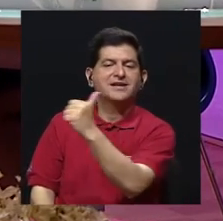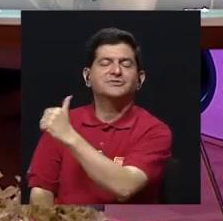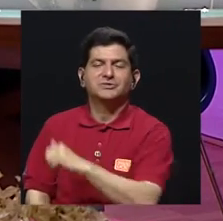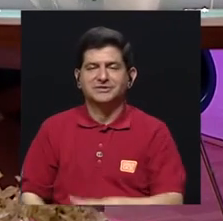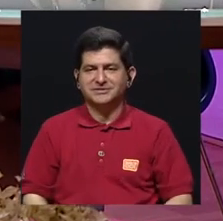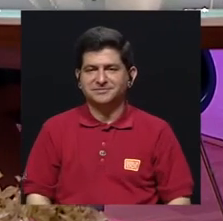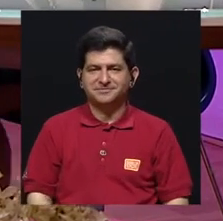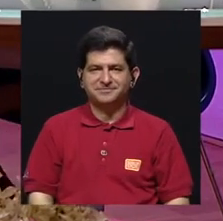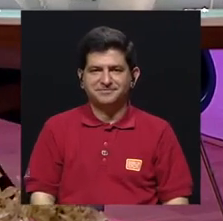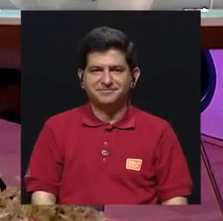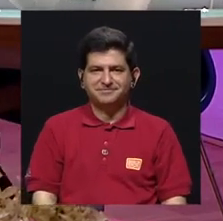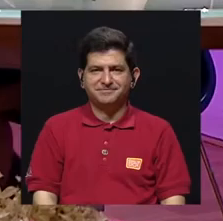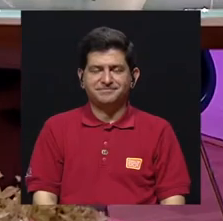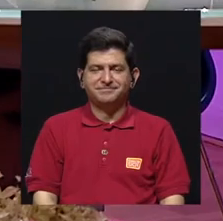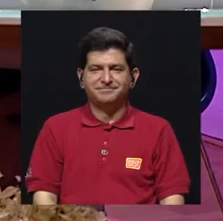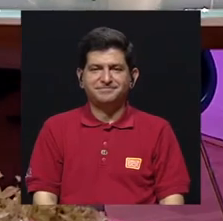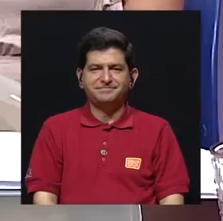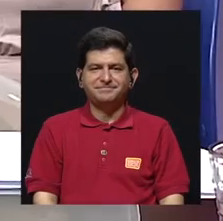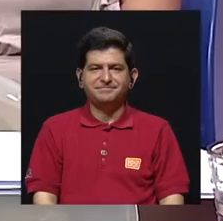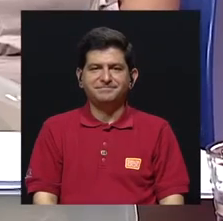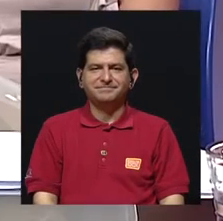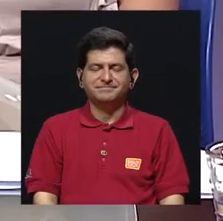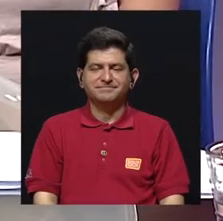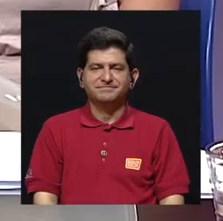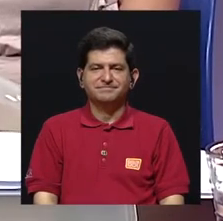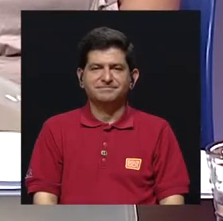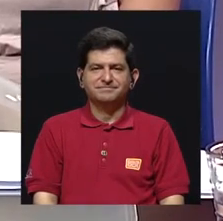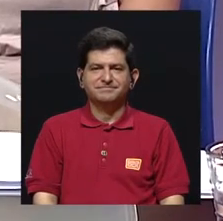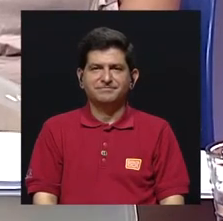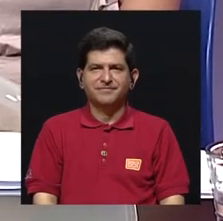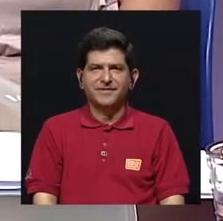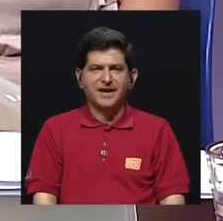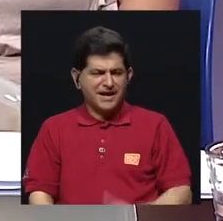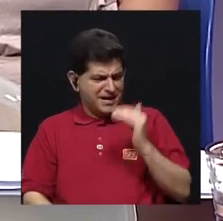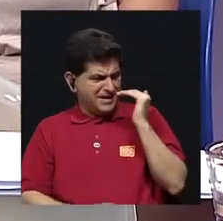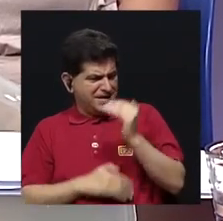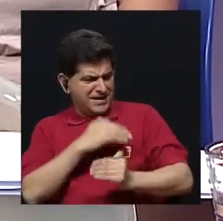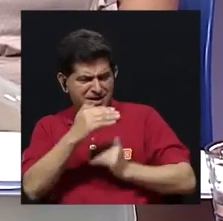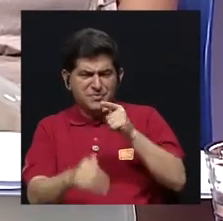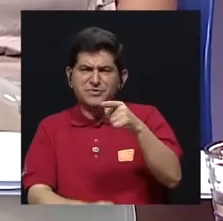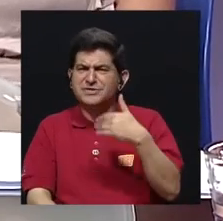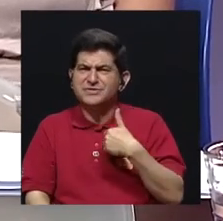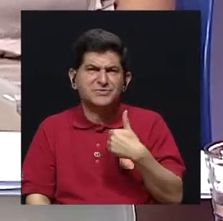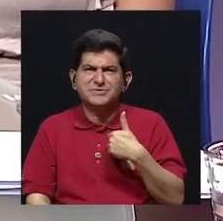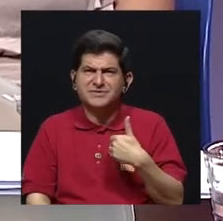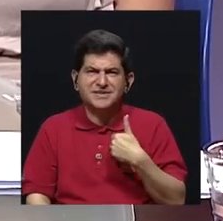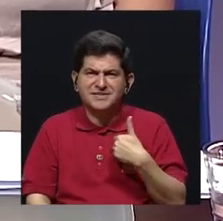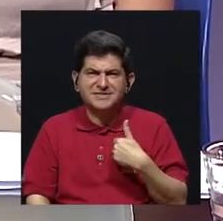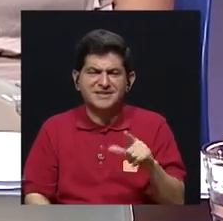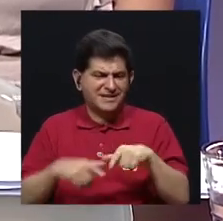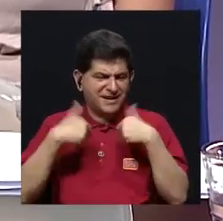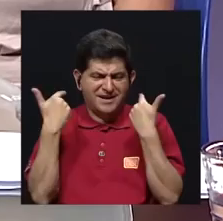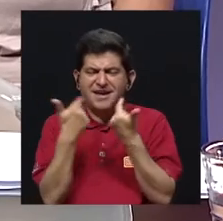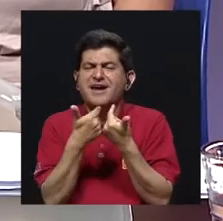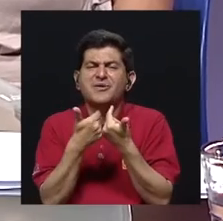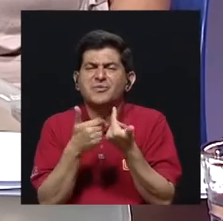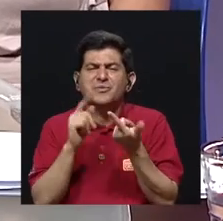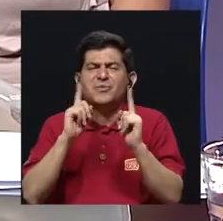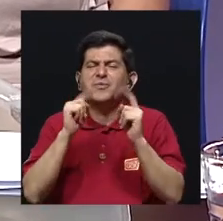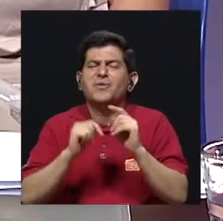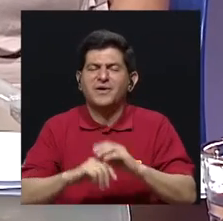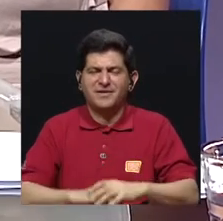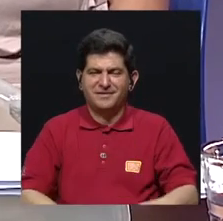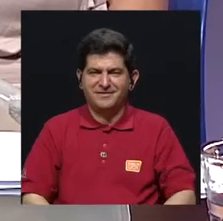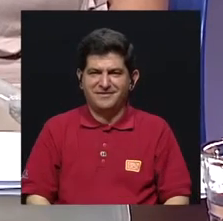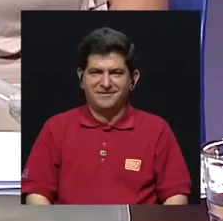¿cuál es la dinámica que ustedes tienen, digamos, como grupo, como colectiva? Yo creo que es importante como señalar